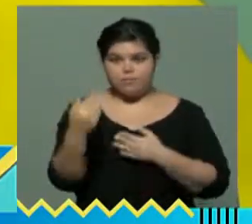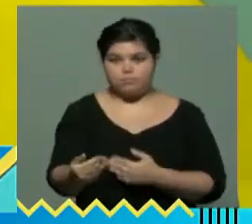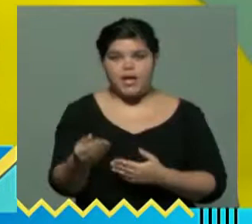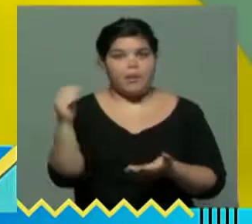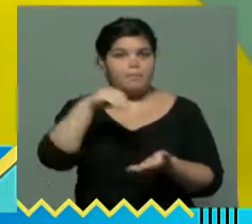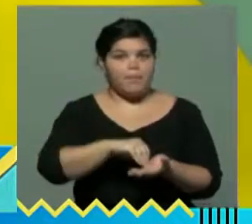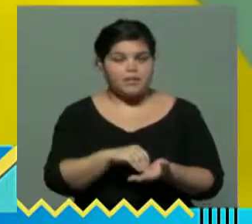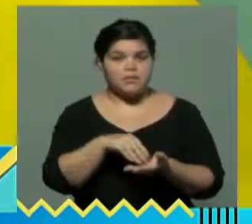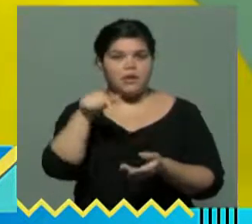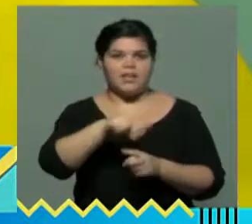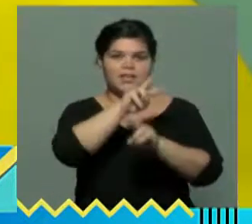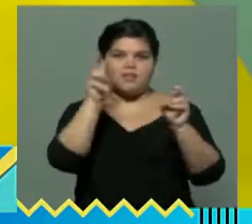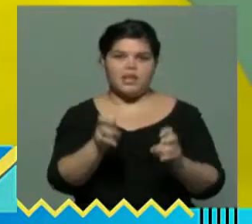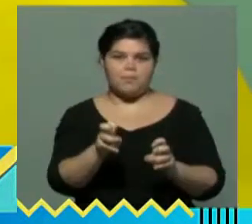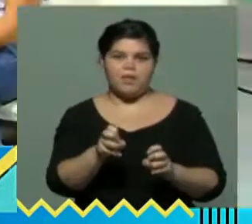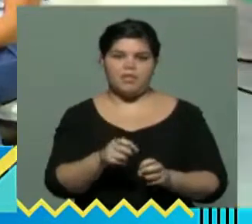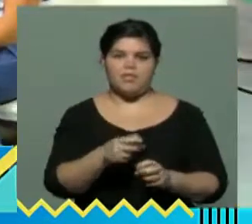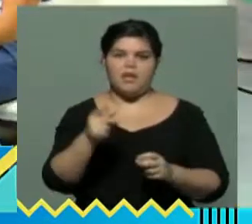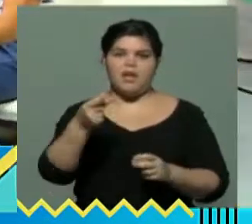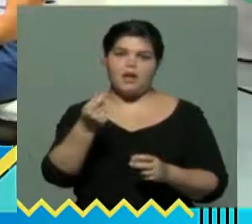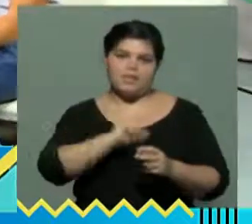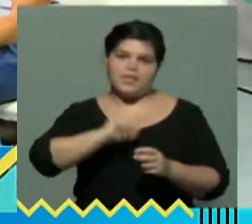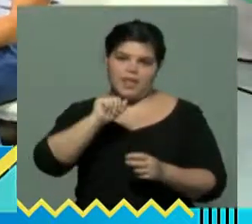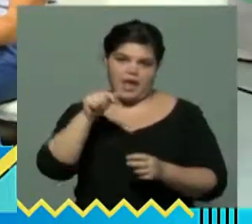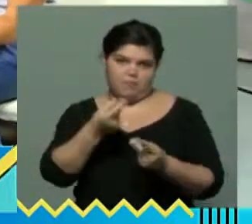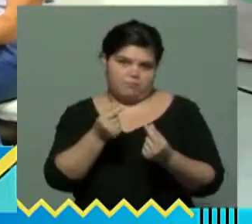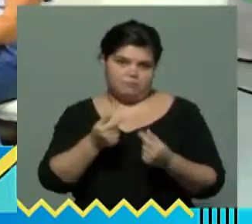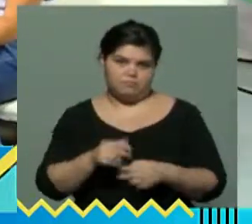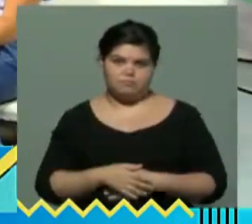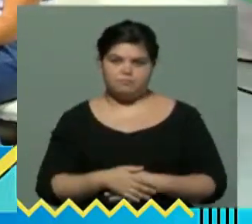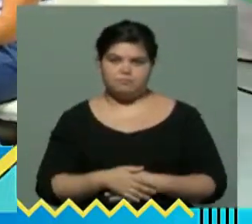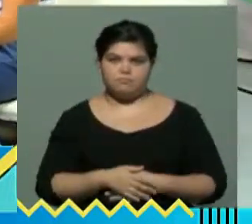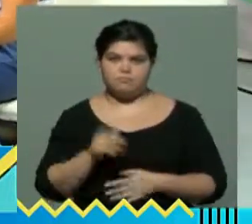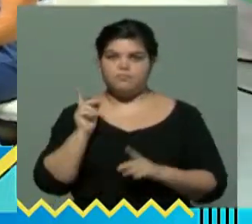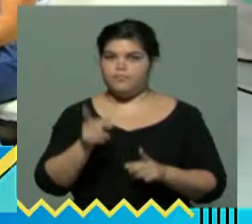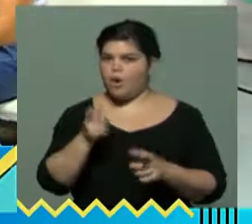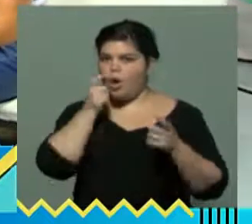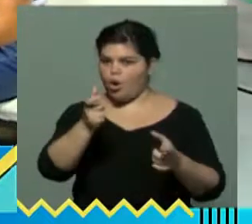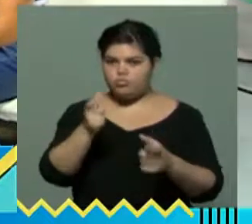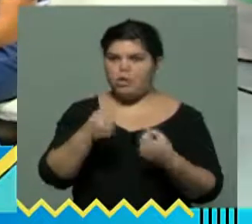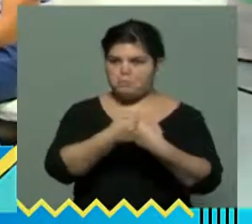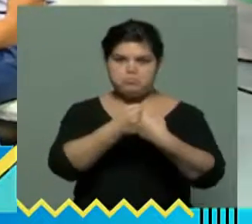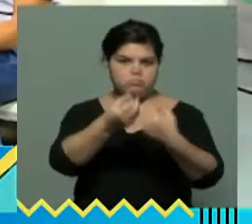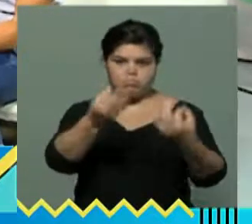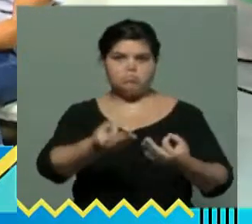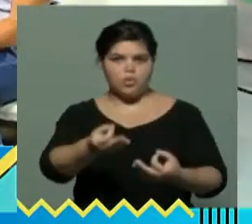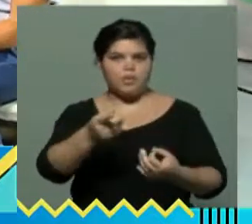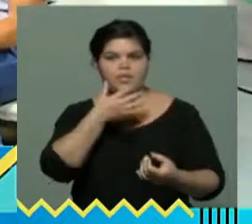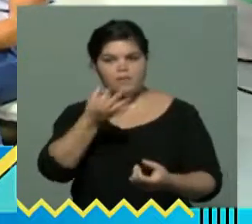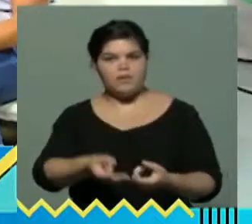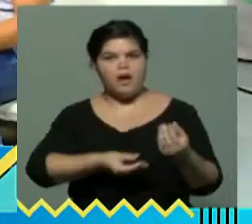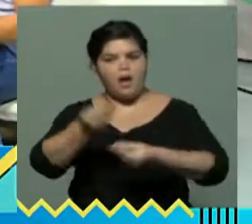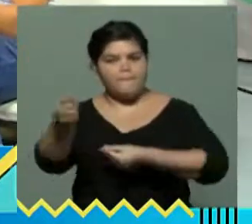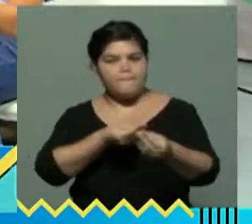tema de los tarifazos. Concuerdo con el control a los empresarios, una realidad. Hay muchos empresarios que